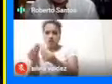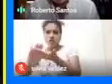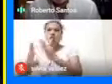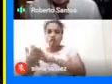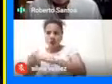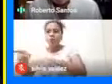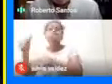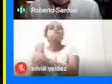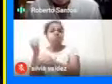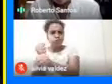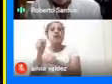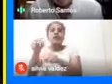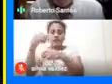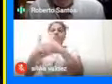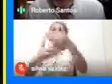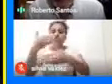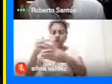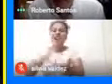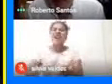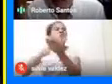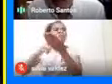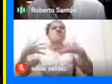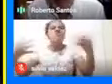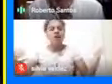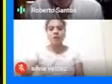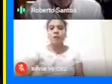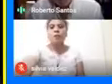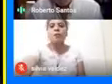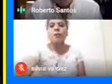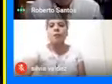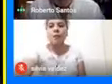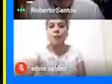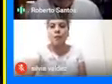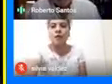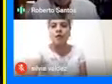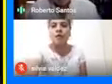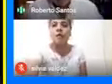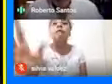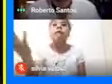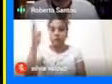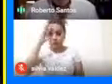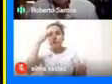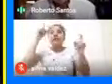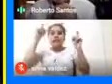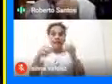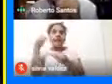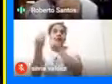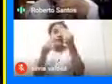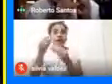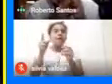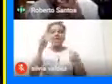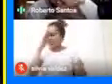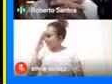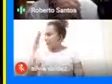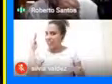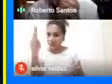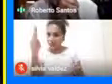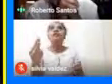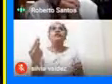trabajando También en este proceso De recuperación Que indudablemente Pues tienen que ser Los directos